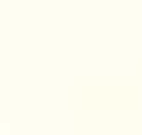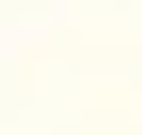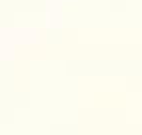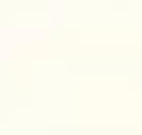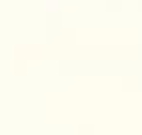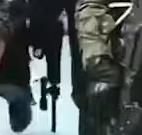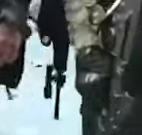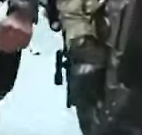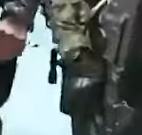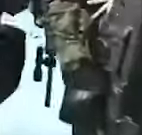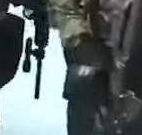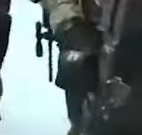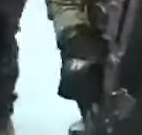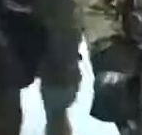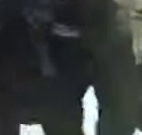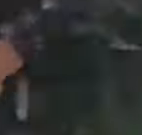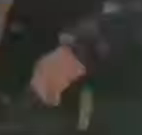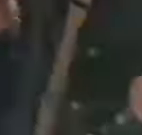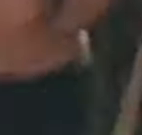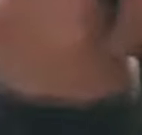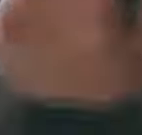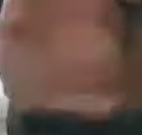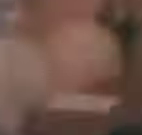Adolfo Macías Villamar, alias Fito.